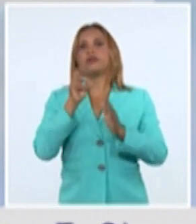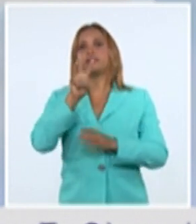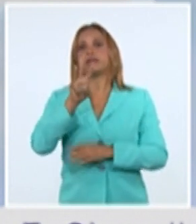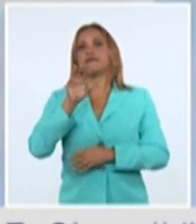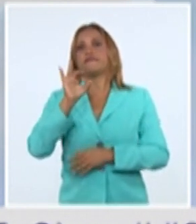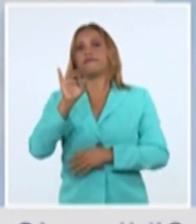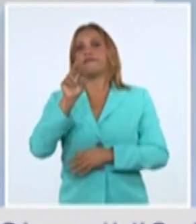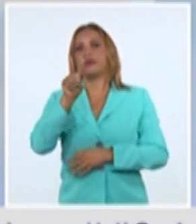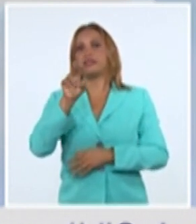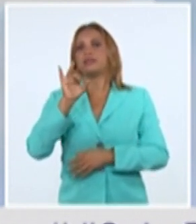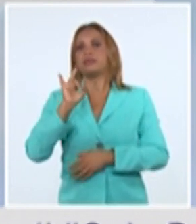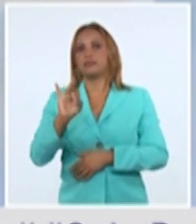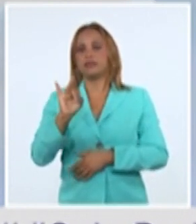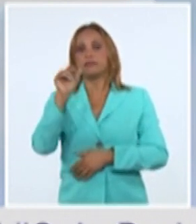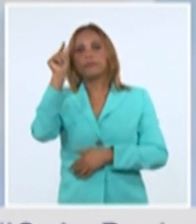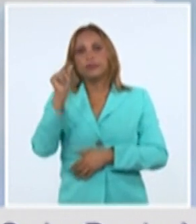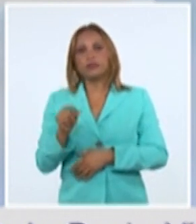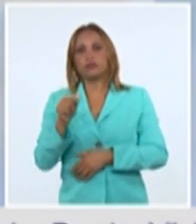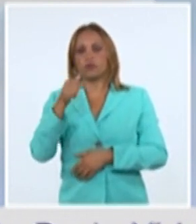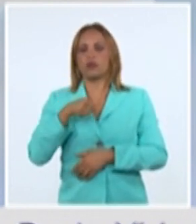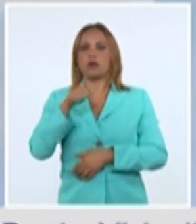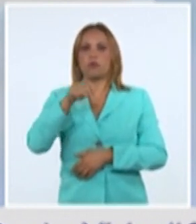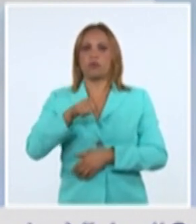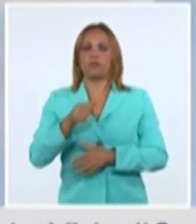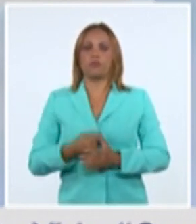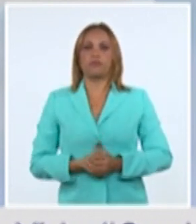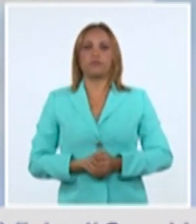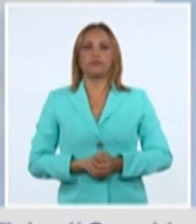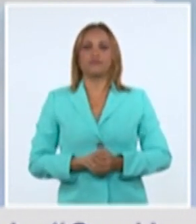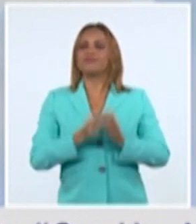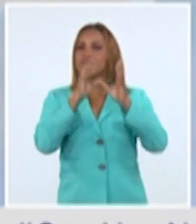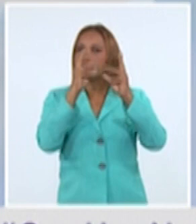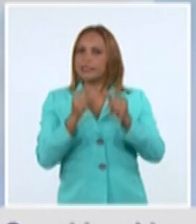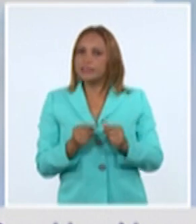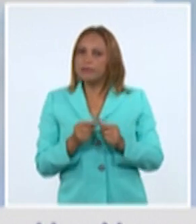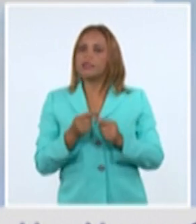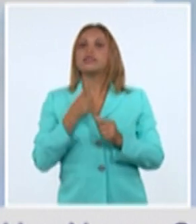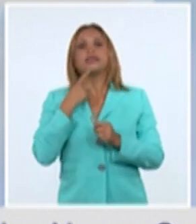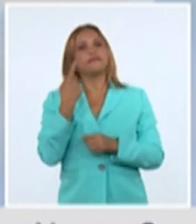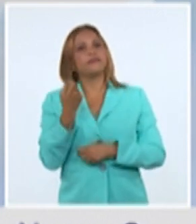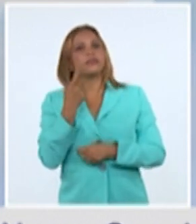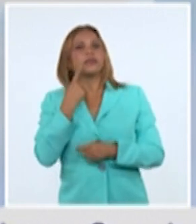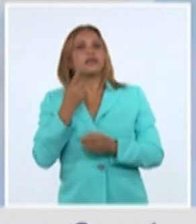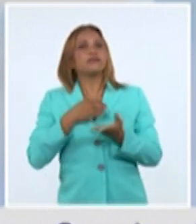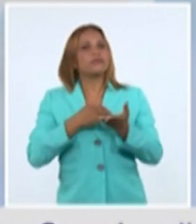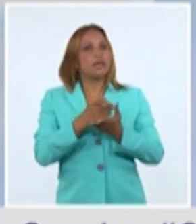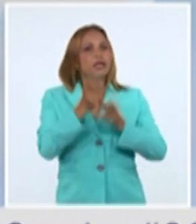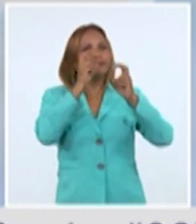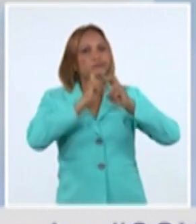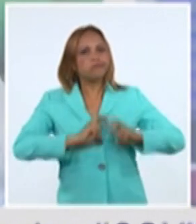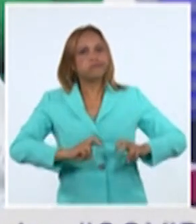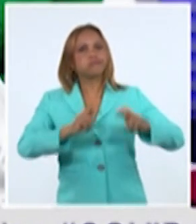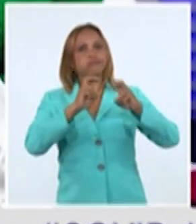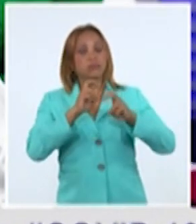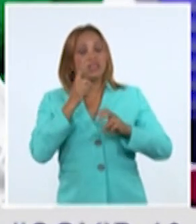5.327 pacientes en el día de hoy. Una cifra que todavía la seguimos viendo como